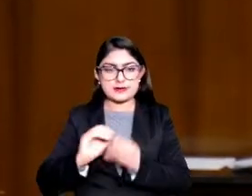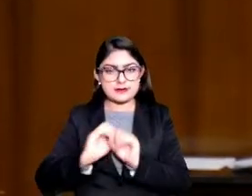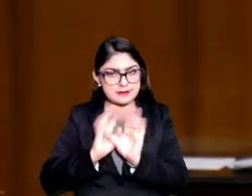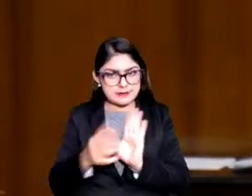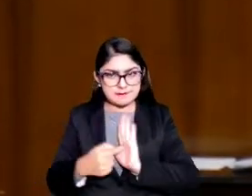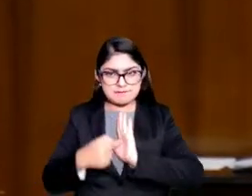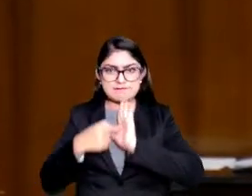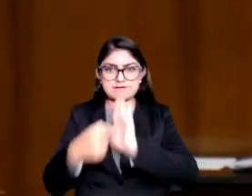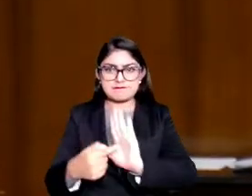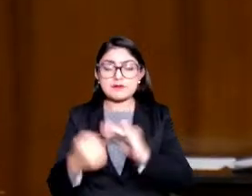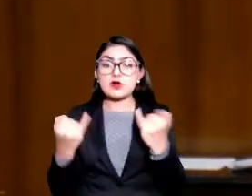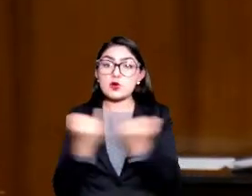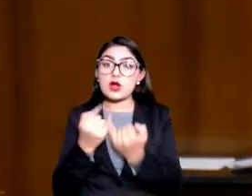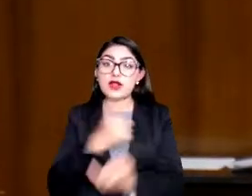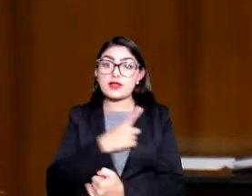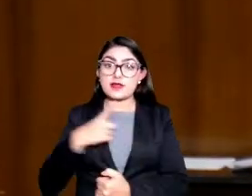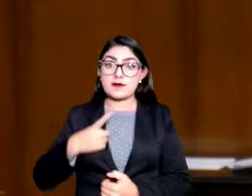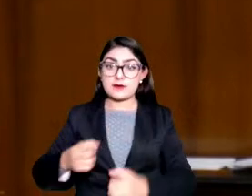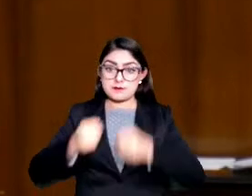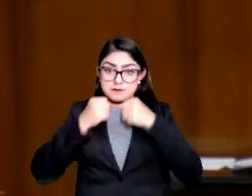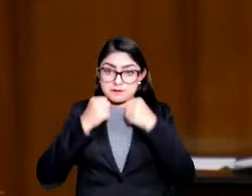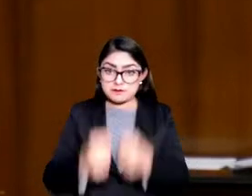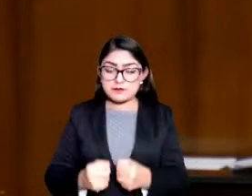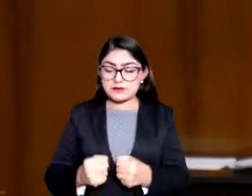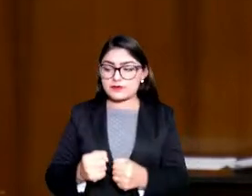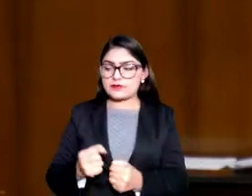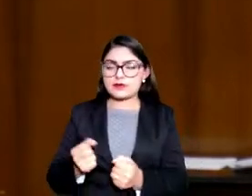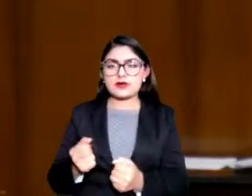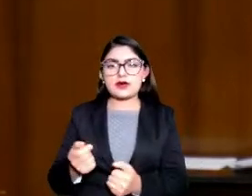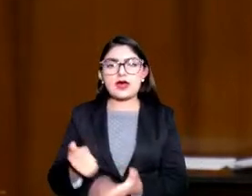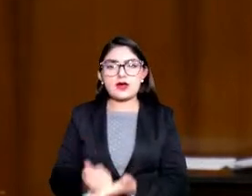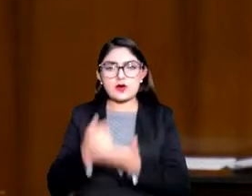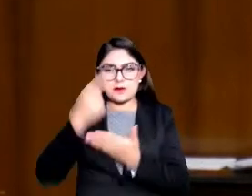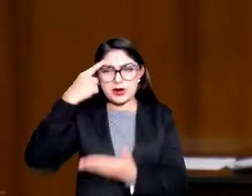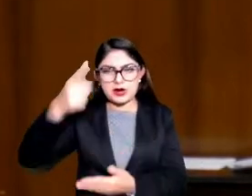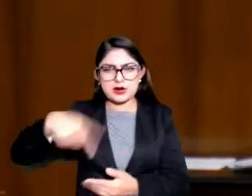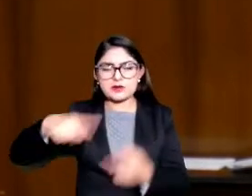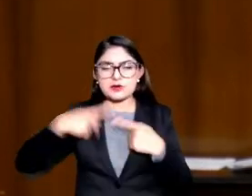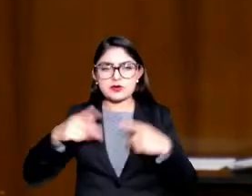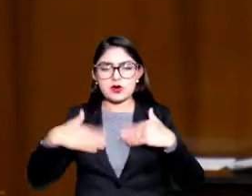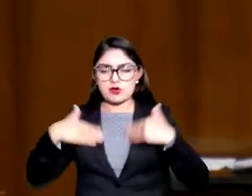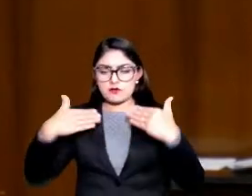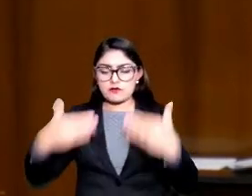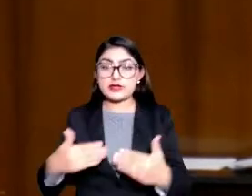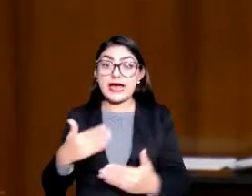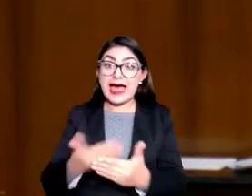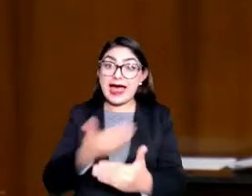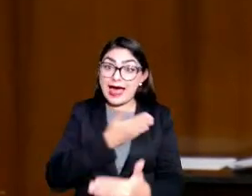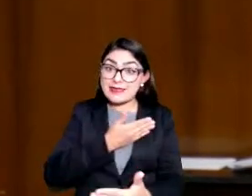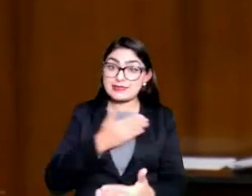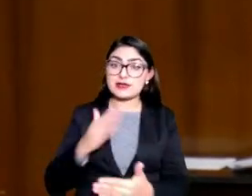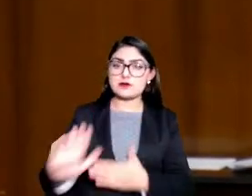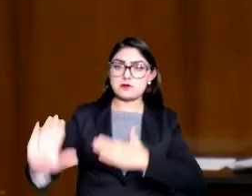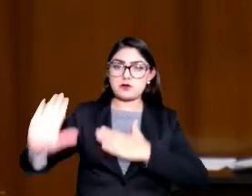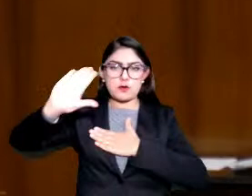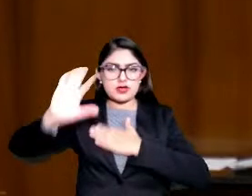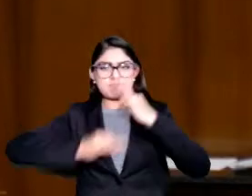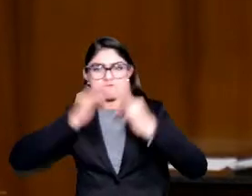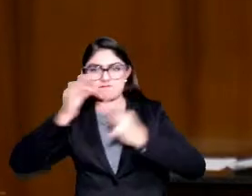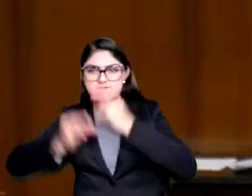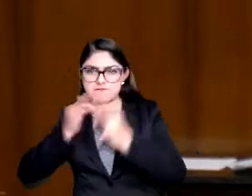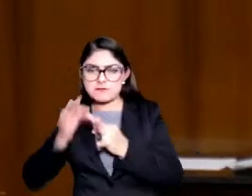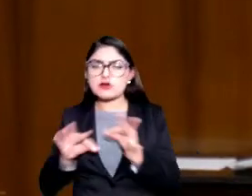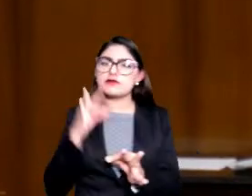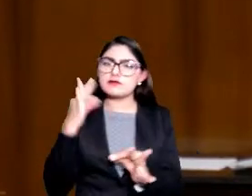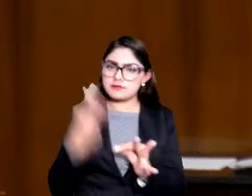certidumbre a los ciudadanos para exigir el cumplimiento de los compromisos hechos durante las campañas electorales. El Gobierno del Estado de México